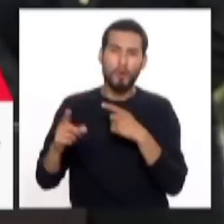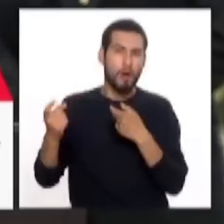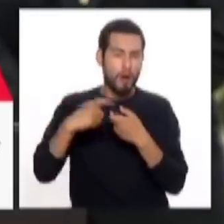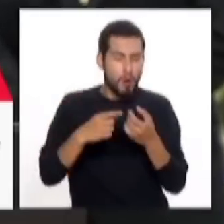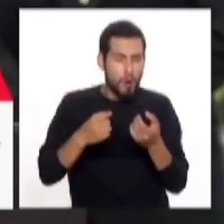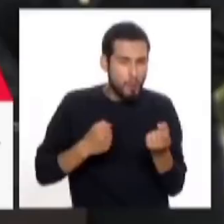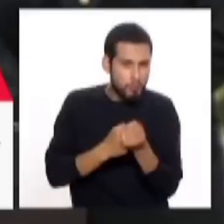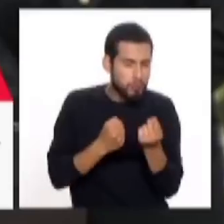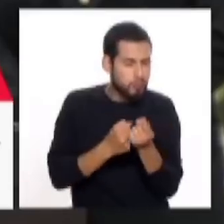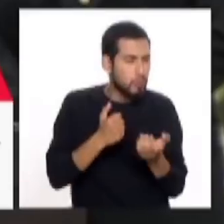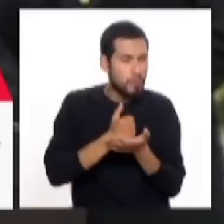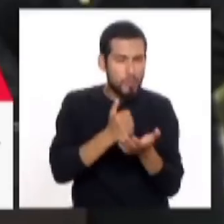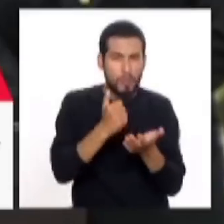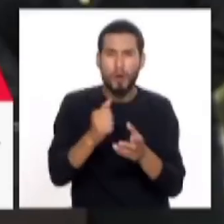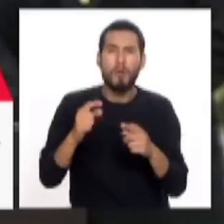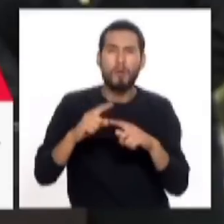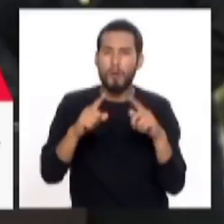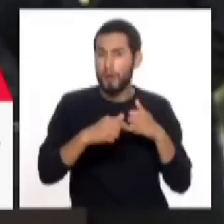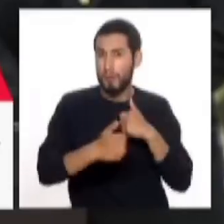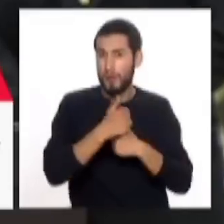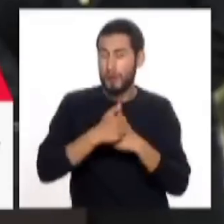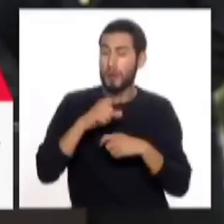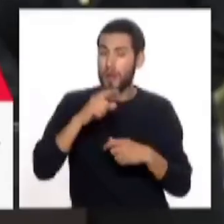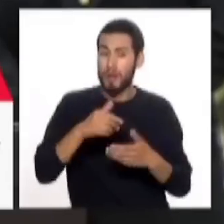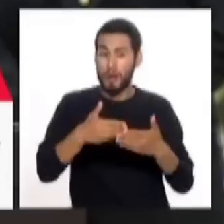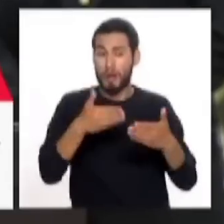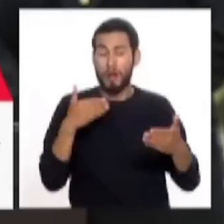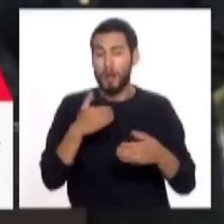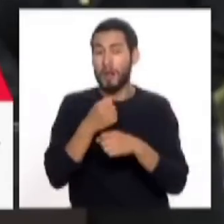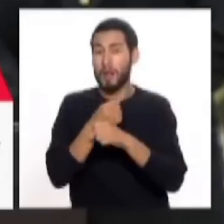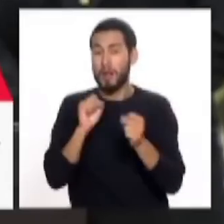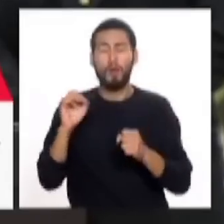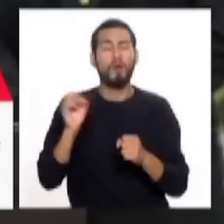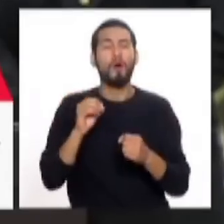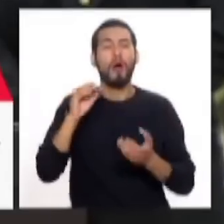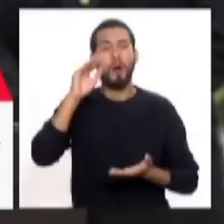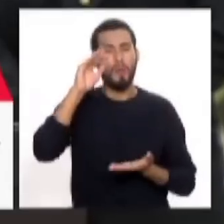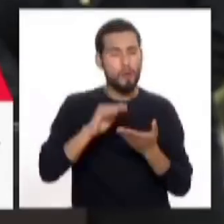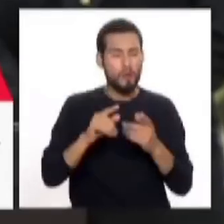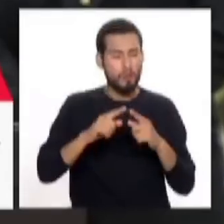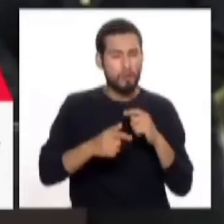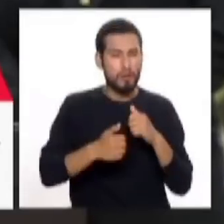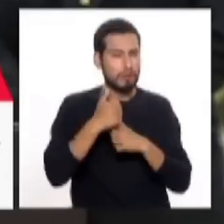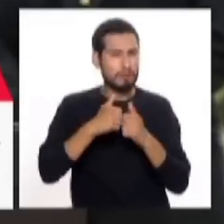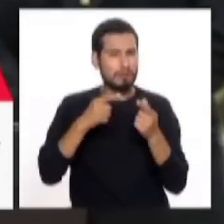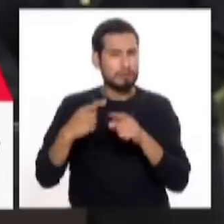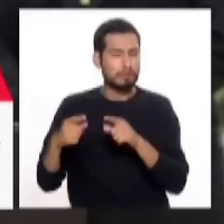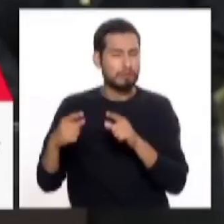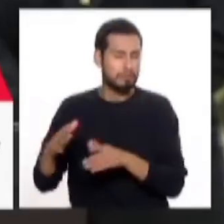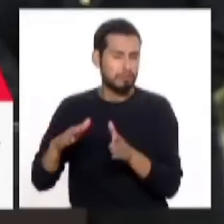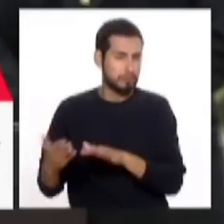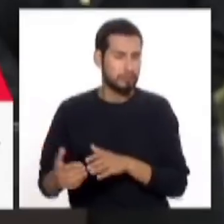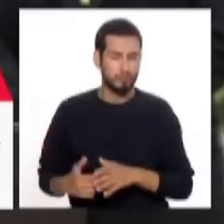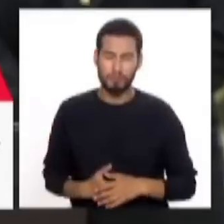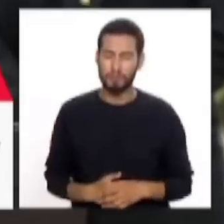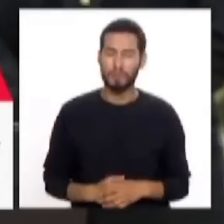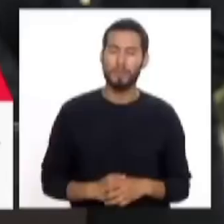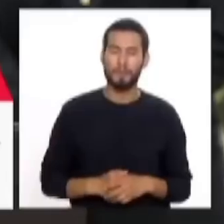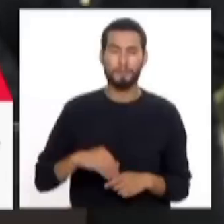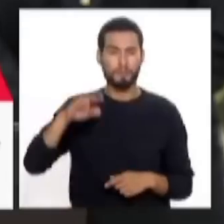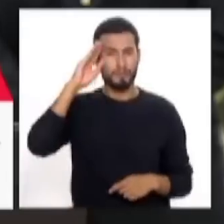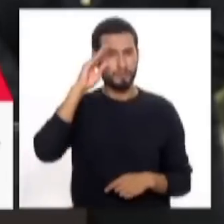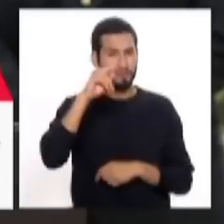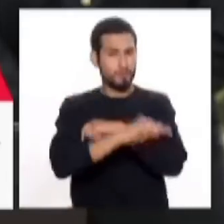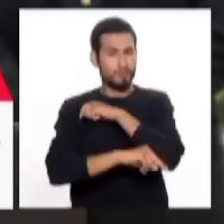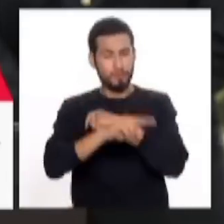de peligro en la que se requiera prevenir o mitigar riesgos vitales. La Policía Nacional